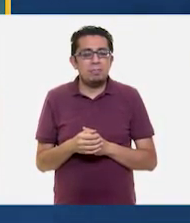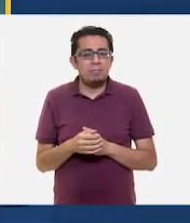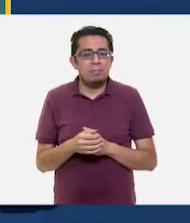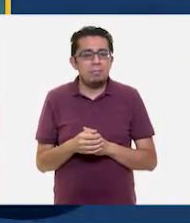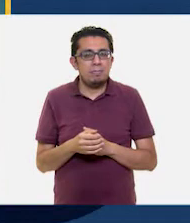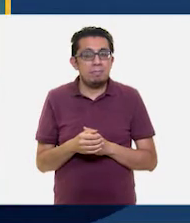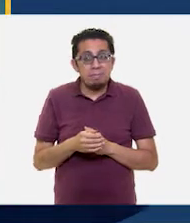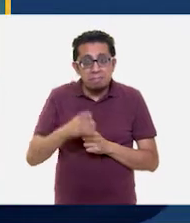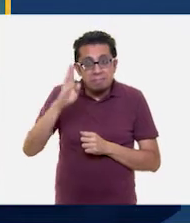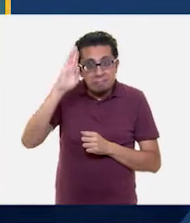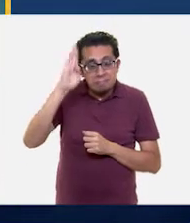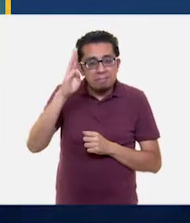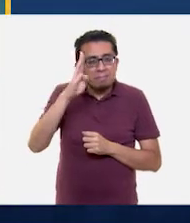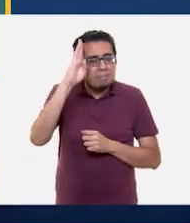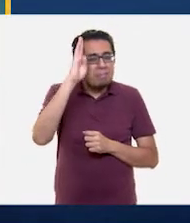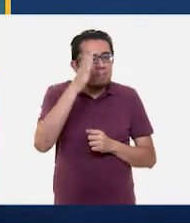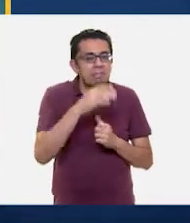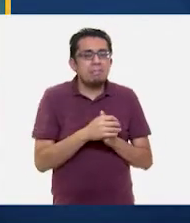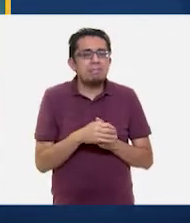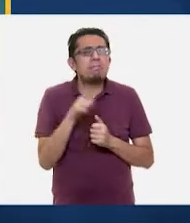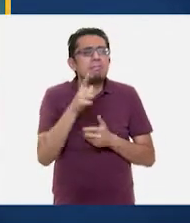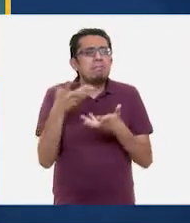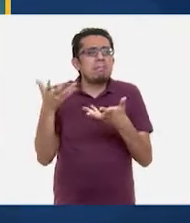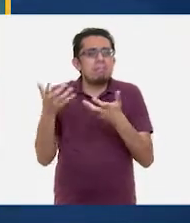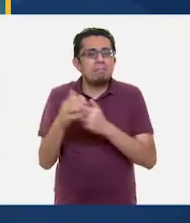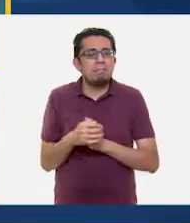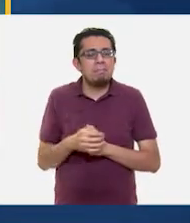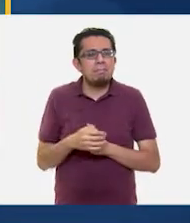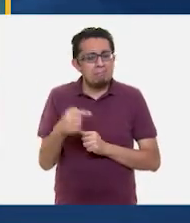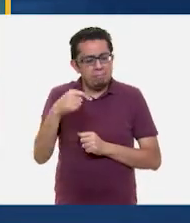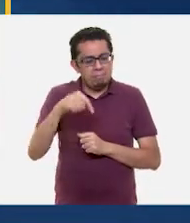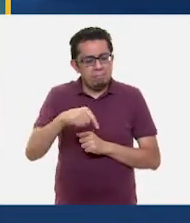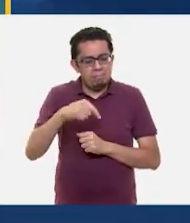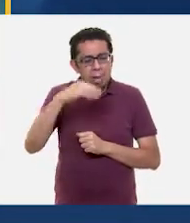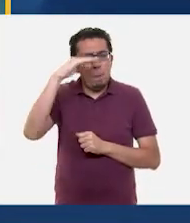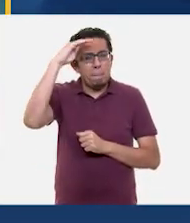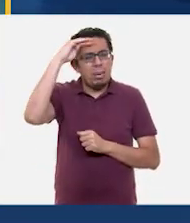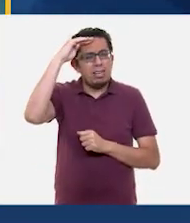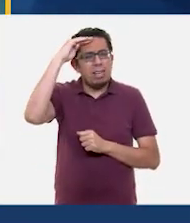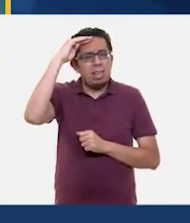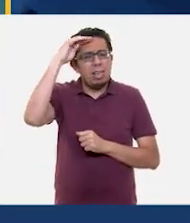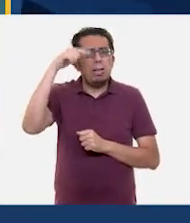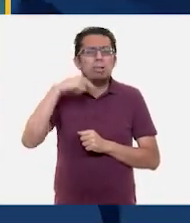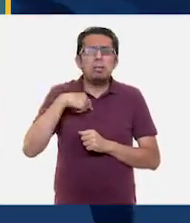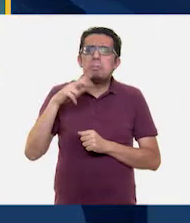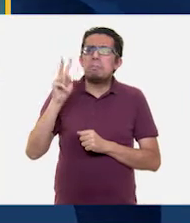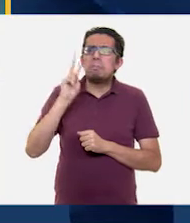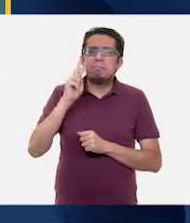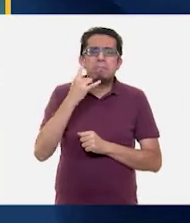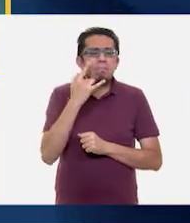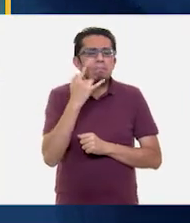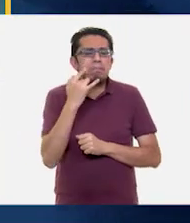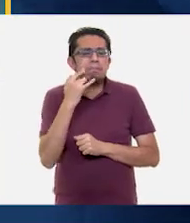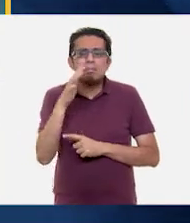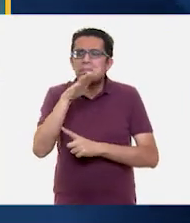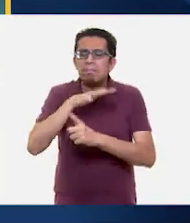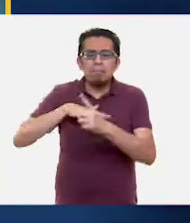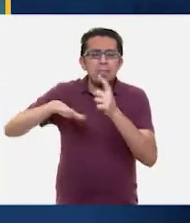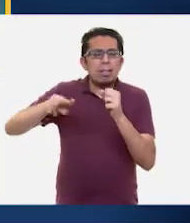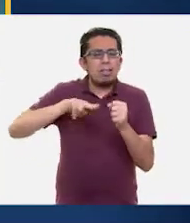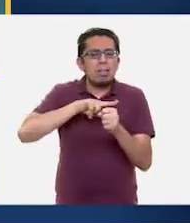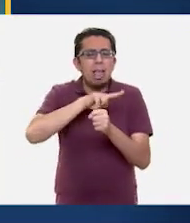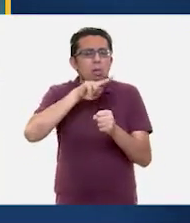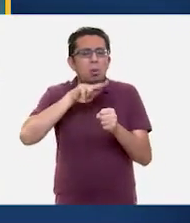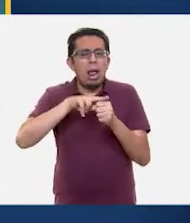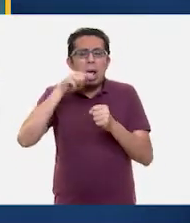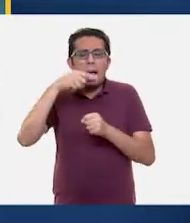¡Hola, Cupertino! ¡Hola, Carola! ¿Qué haces? Aquí pensando cuánto disfruto de la naturaleza y de los bellos paisajes que tenemos